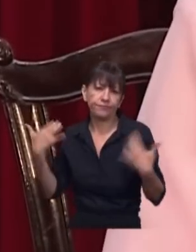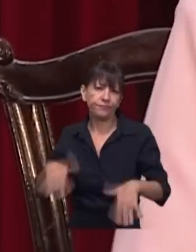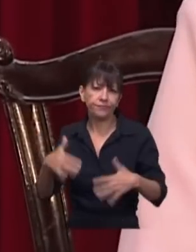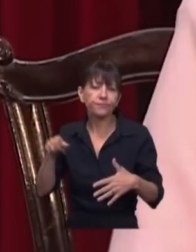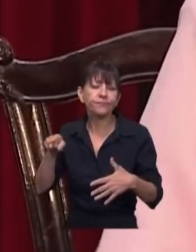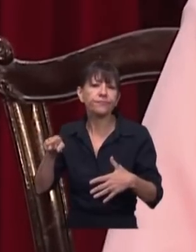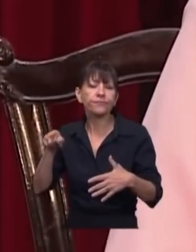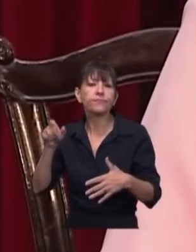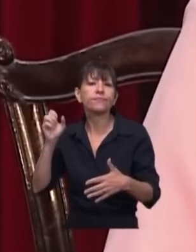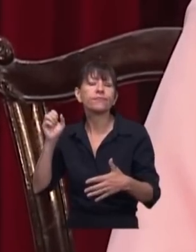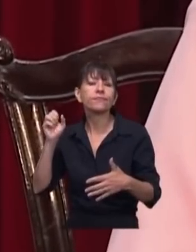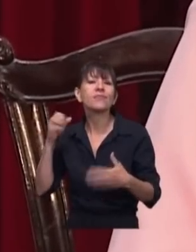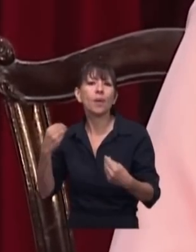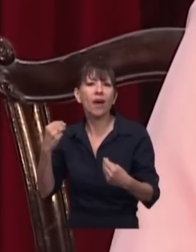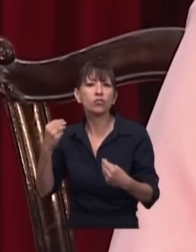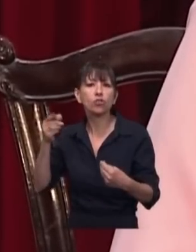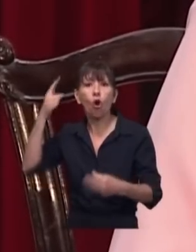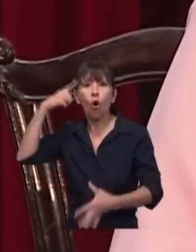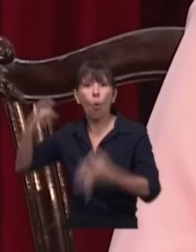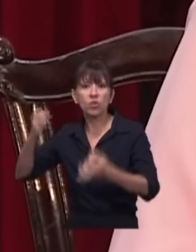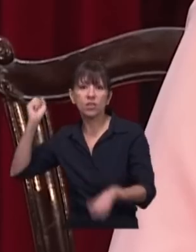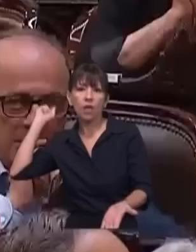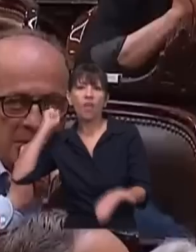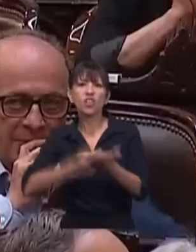primera instancia a la vicepresidenta de la Nación.